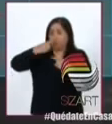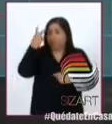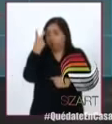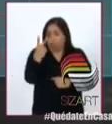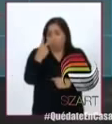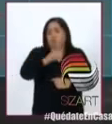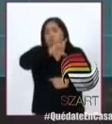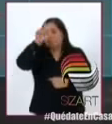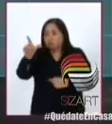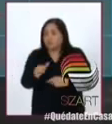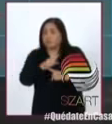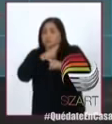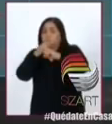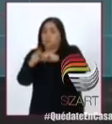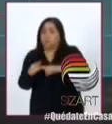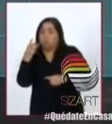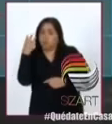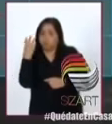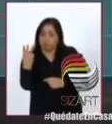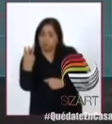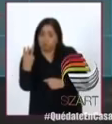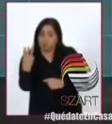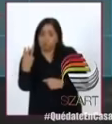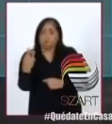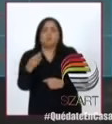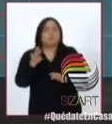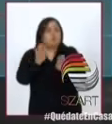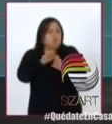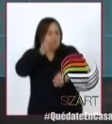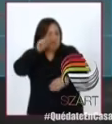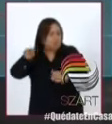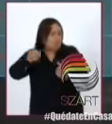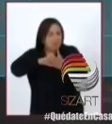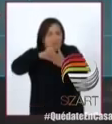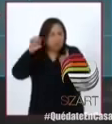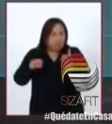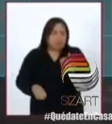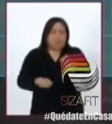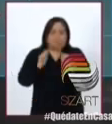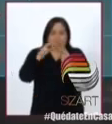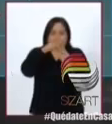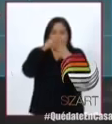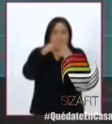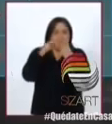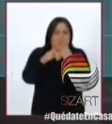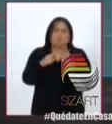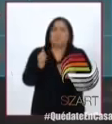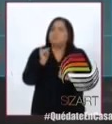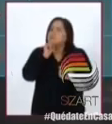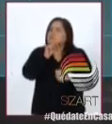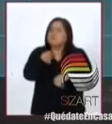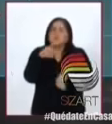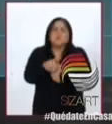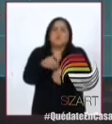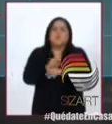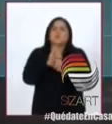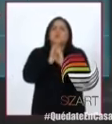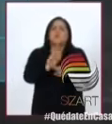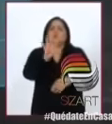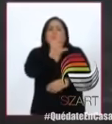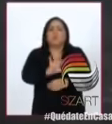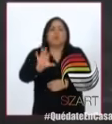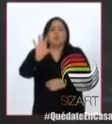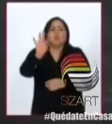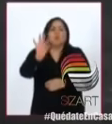y luego multiplicarlo por 3. Como podemos ver, los tres procedimientos nos dan el mismo resultado.